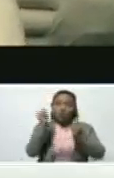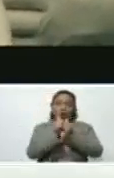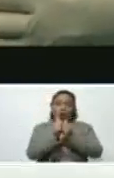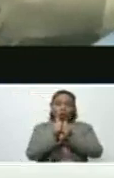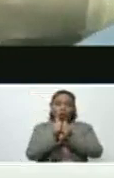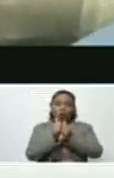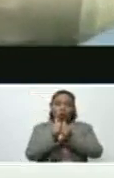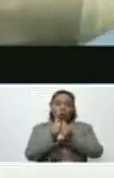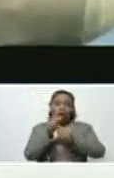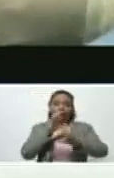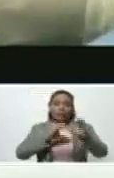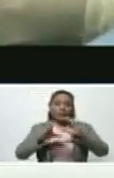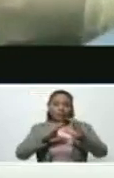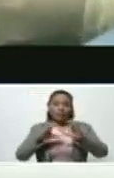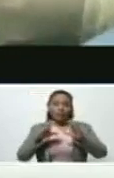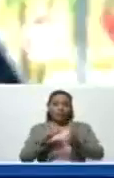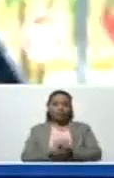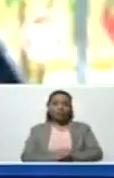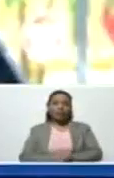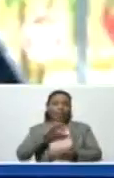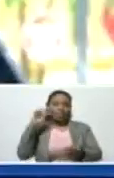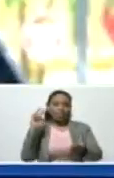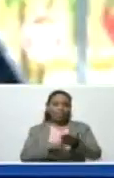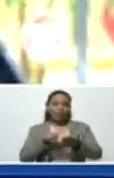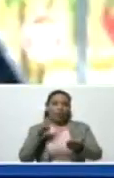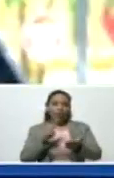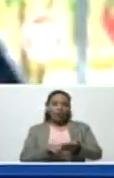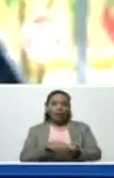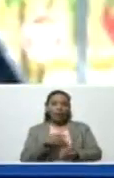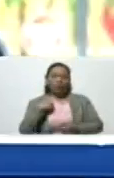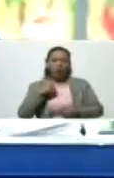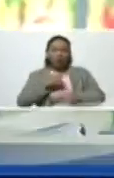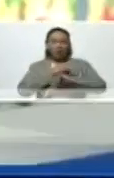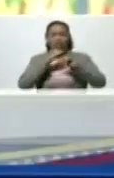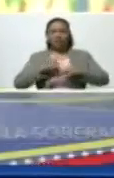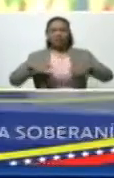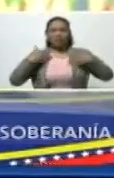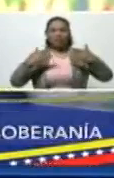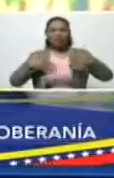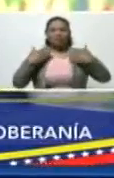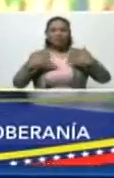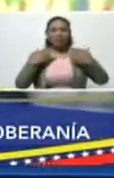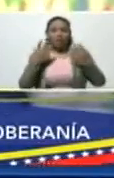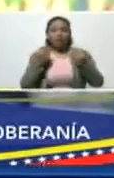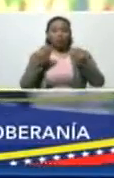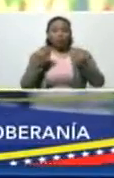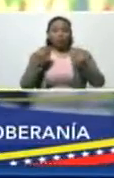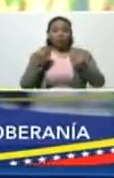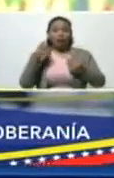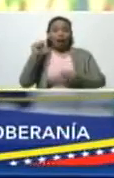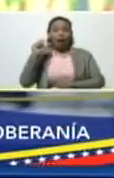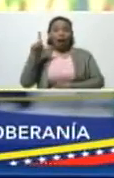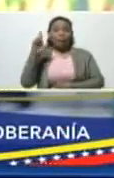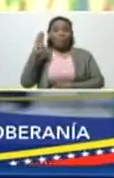la ciencia. Bueno, verdaderamente me alegra mucho que Alberto Quintero no me haya pedido